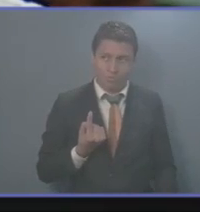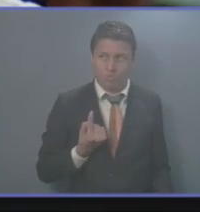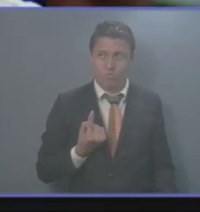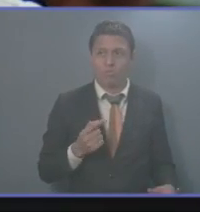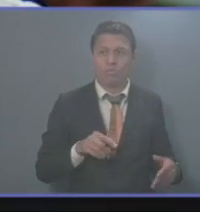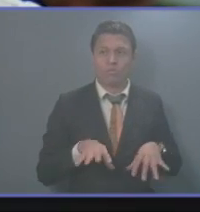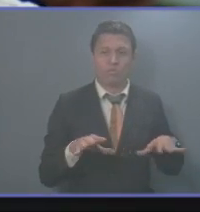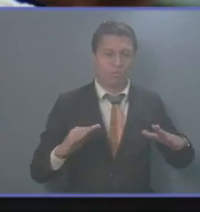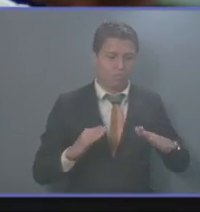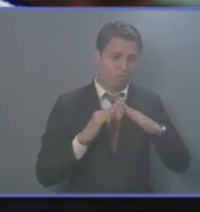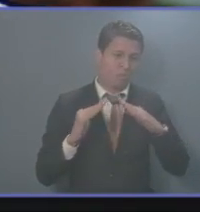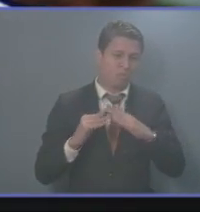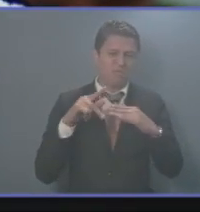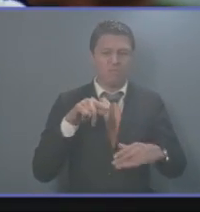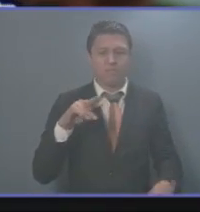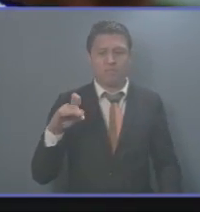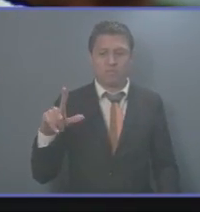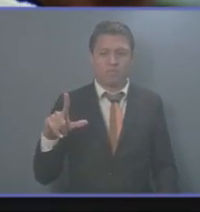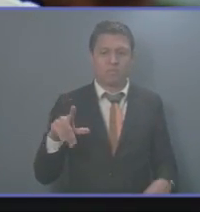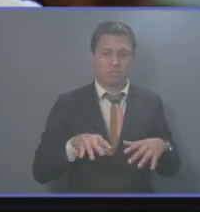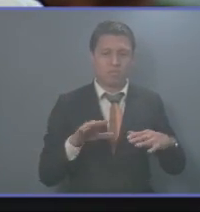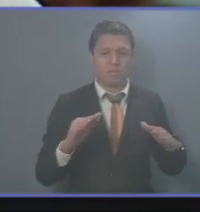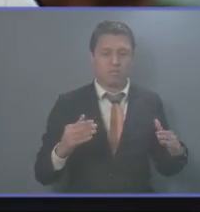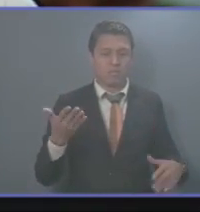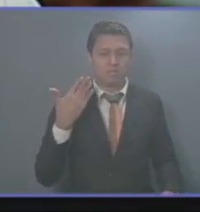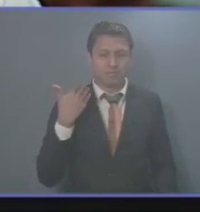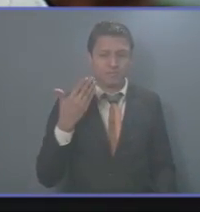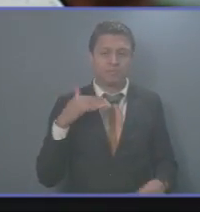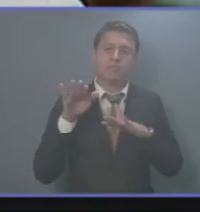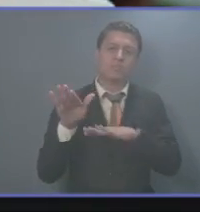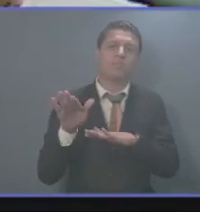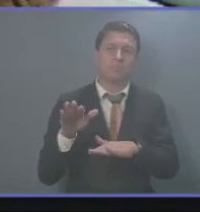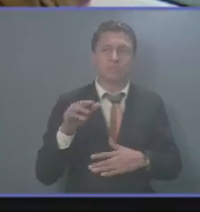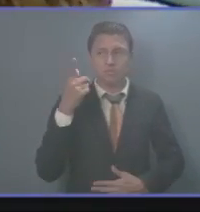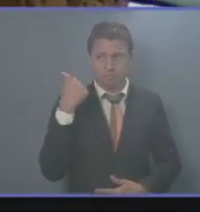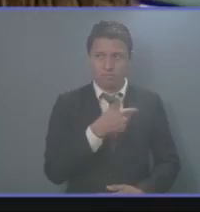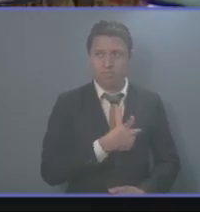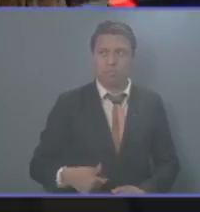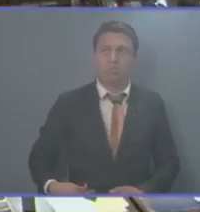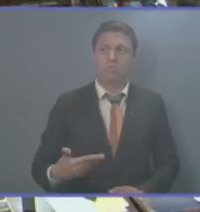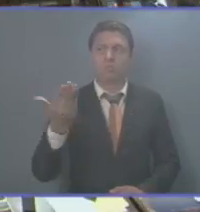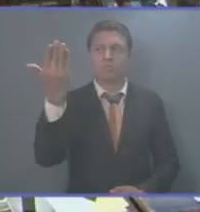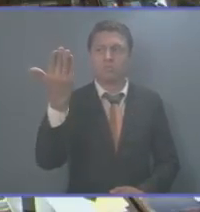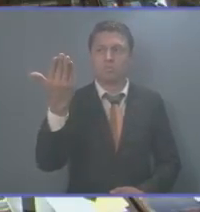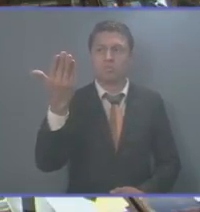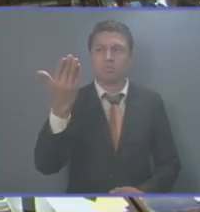San Vicente de Paúl de San Miguel. Muchas gracias, presidente.